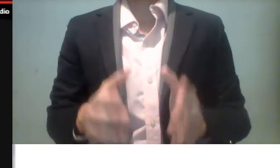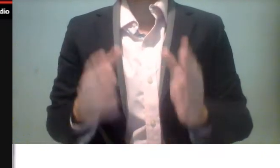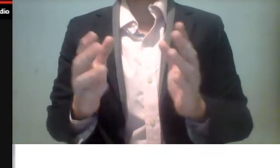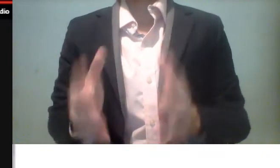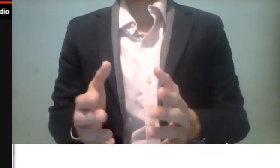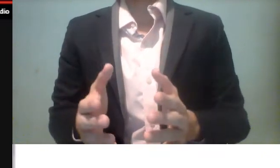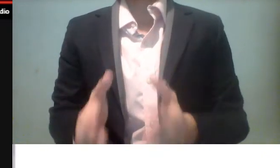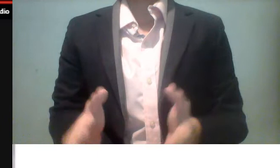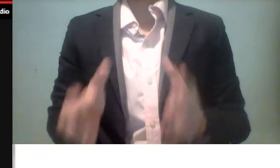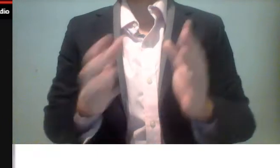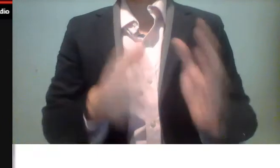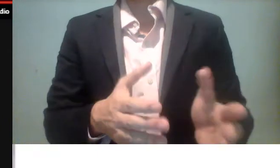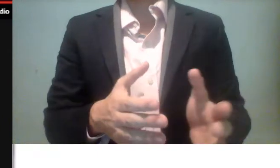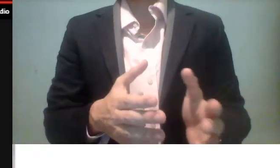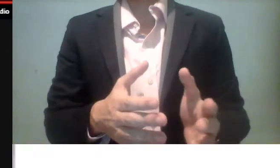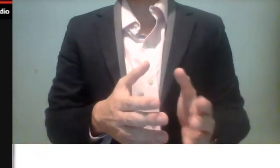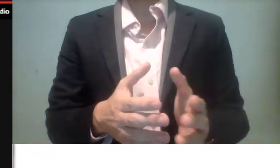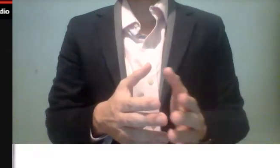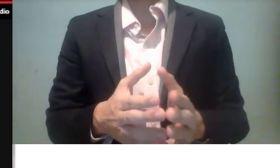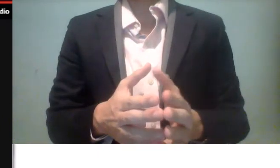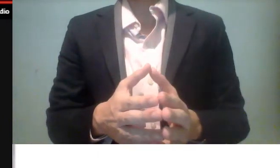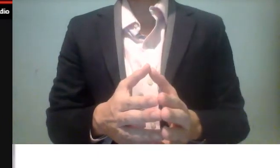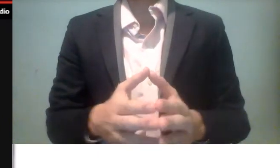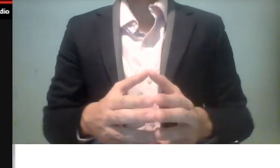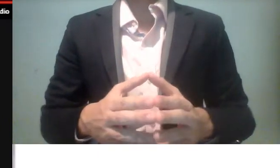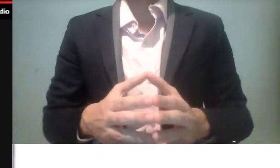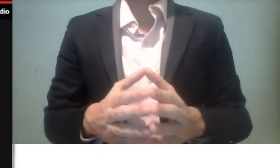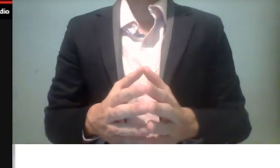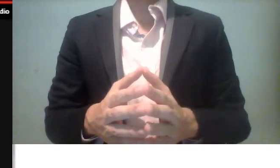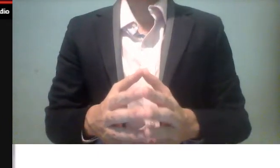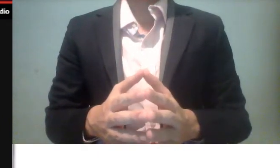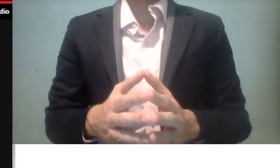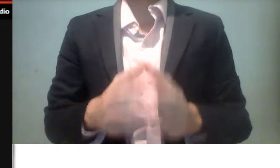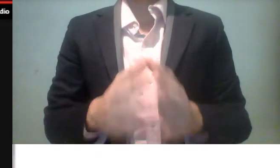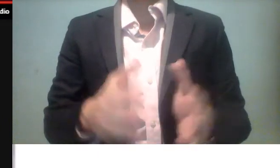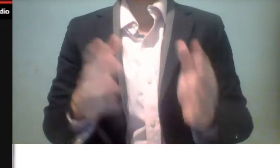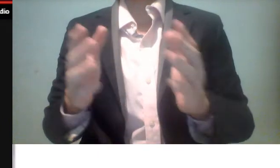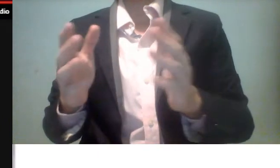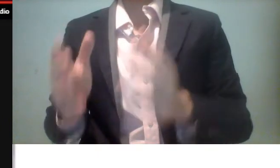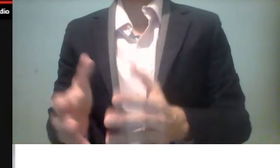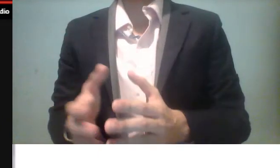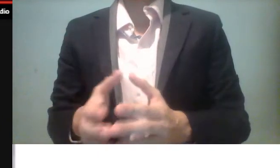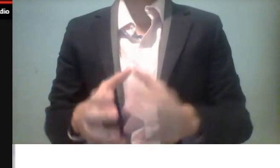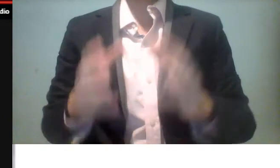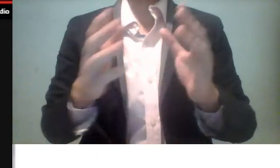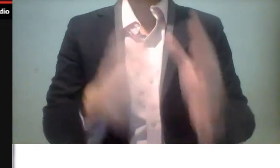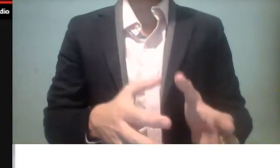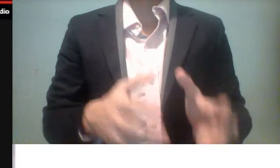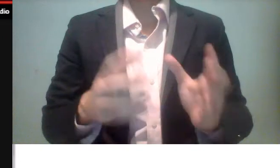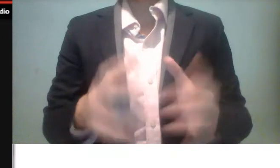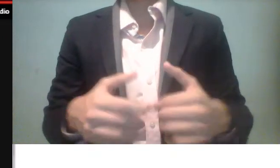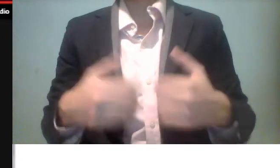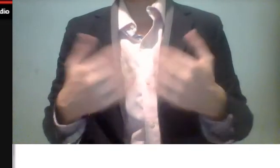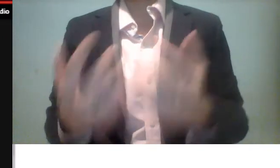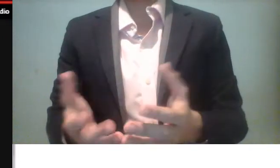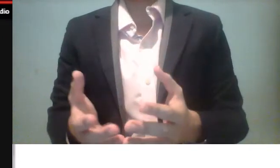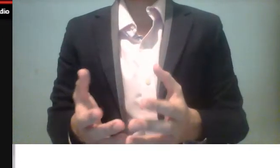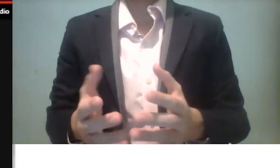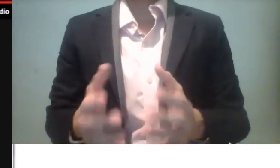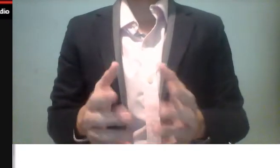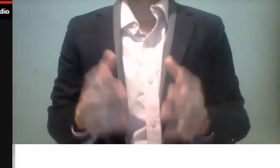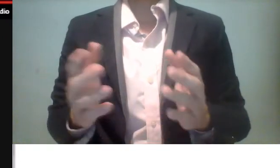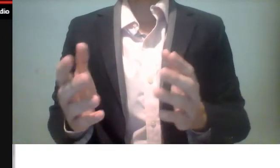Además de que también hay que destacar que durante esta administración perredista hubo bastantes problemas en el tema de terrenos, cobro de piso y todo ese tipo de